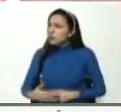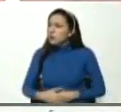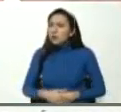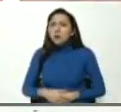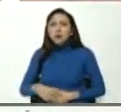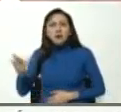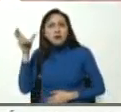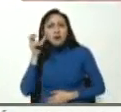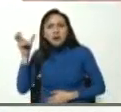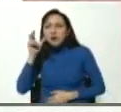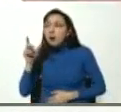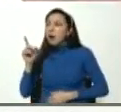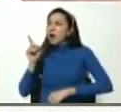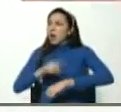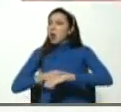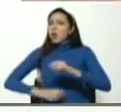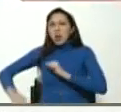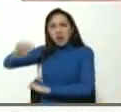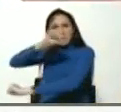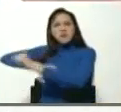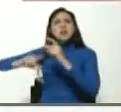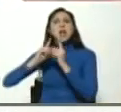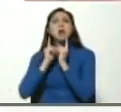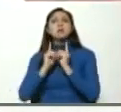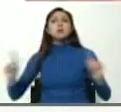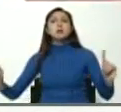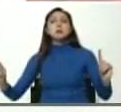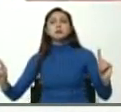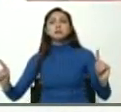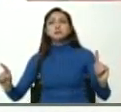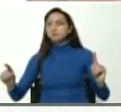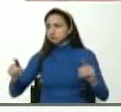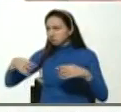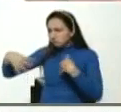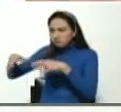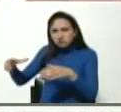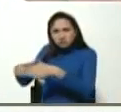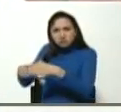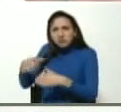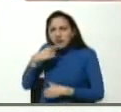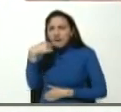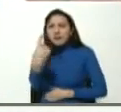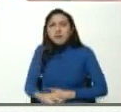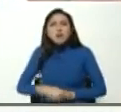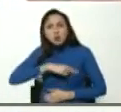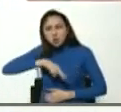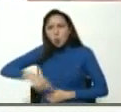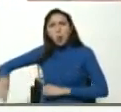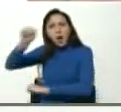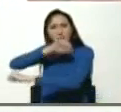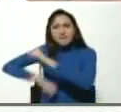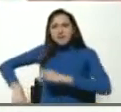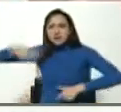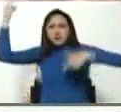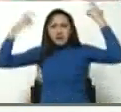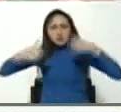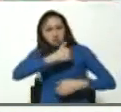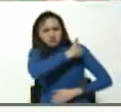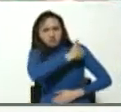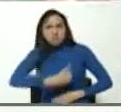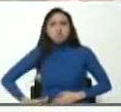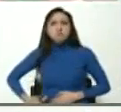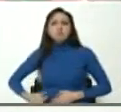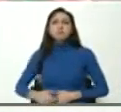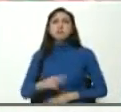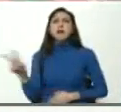en la hora de defender la democracia tenemos que ir a defender al presidente de la república